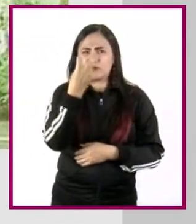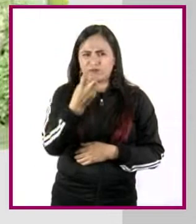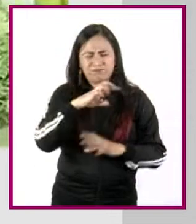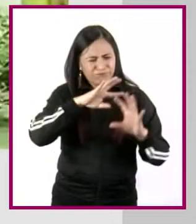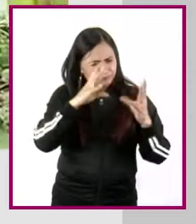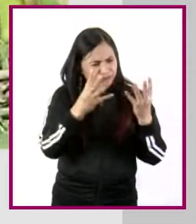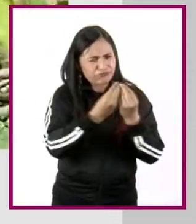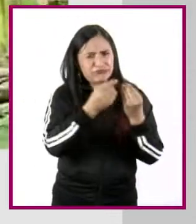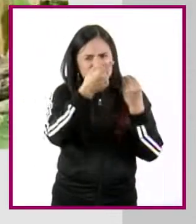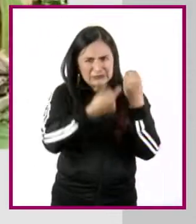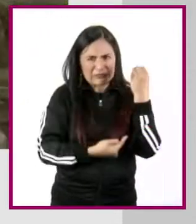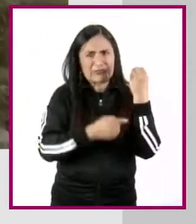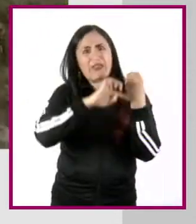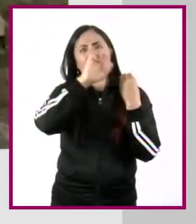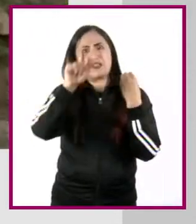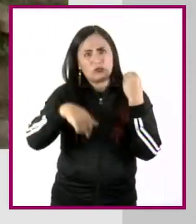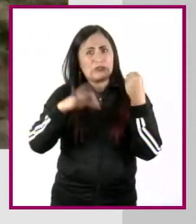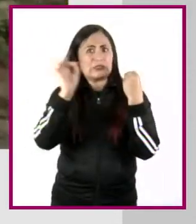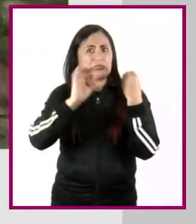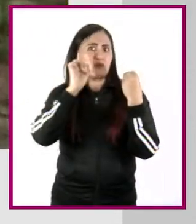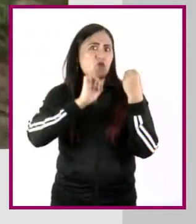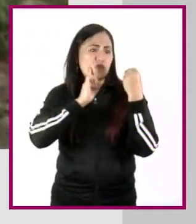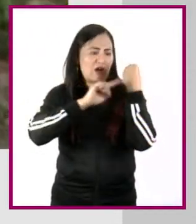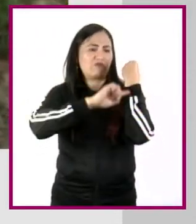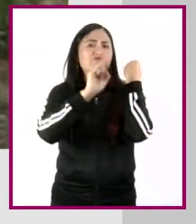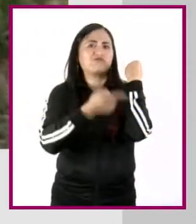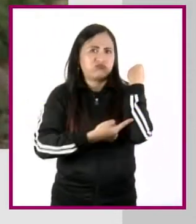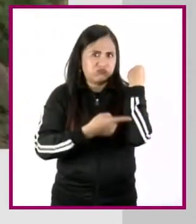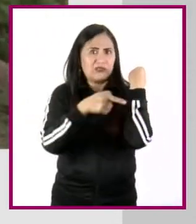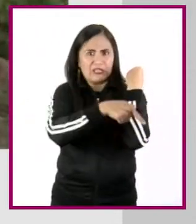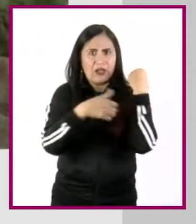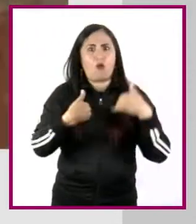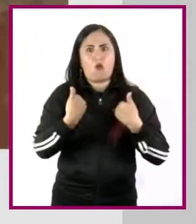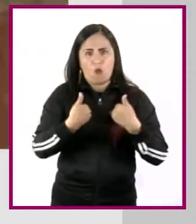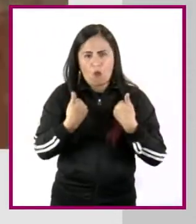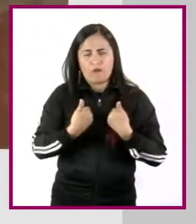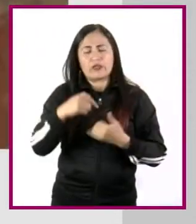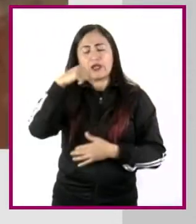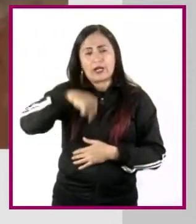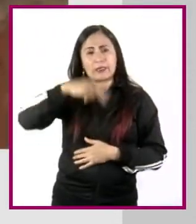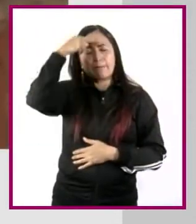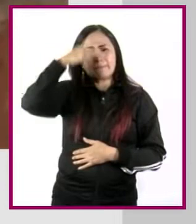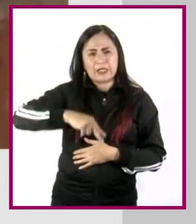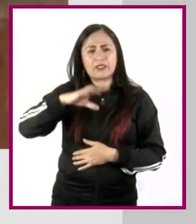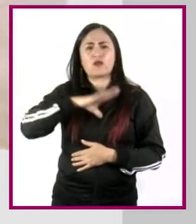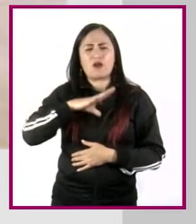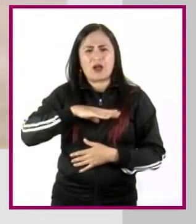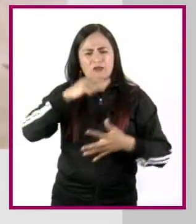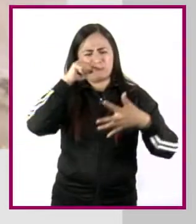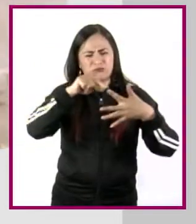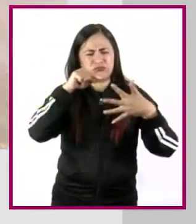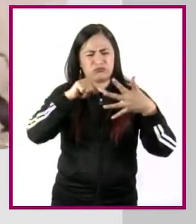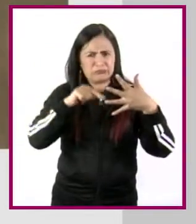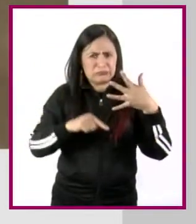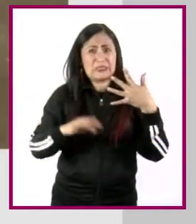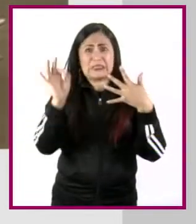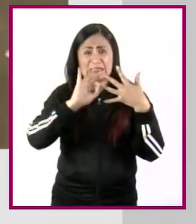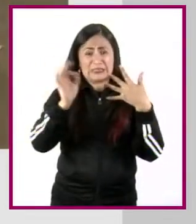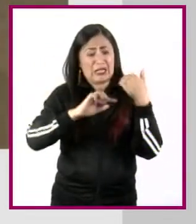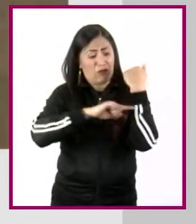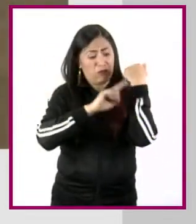reúnen todas estas variables. Aunado a lo anterior, en México existen factores que elevan los riesgos del embarazo